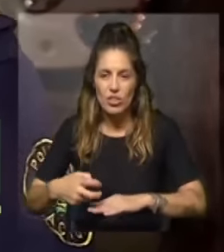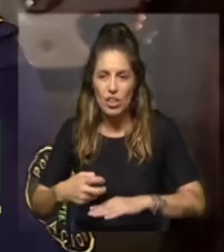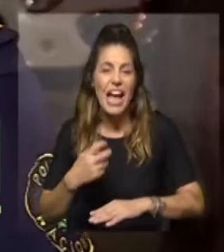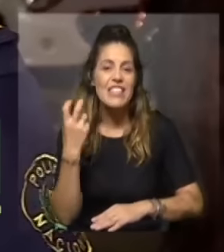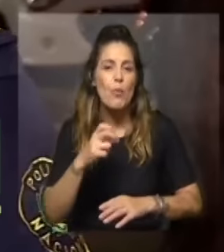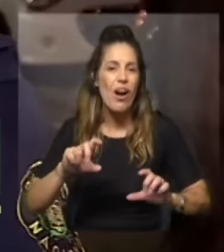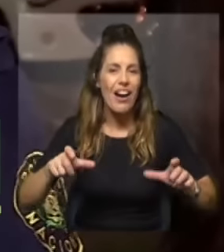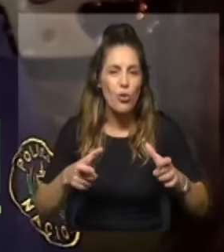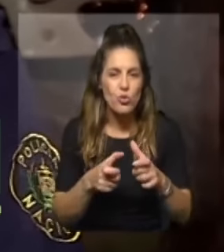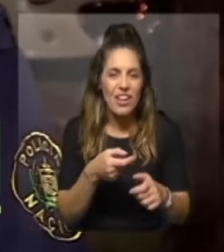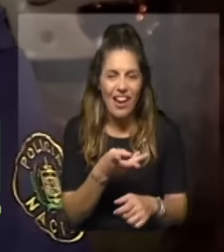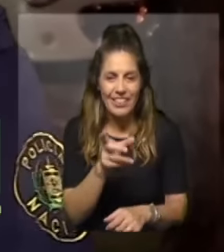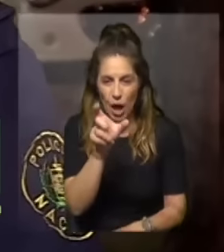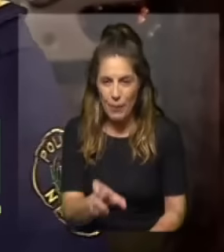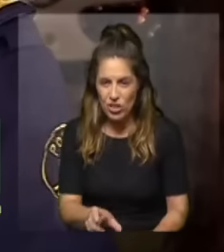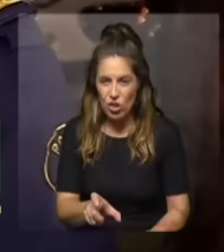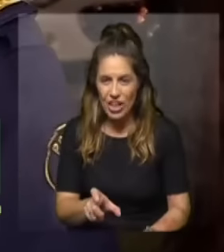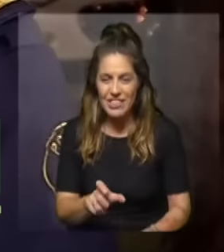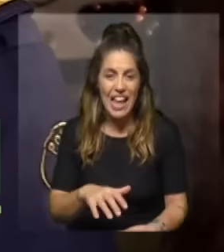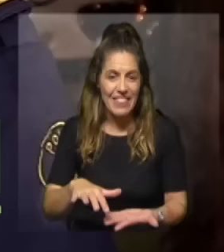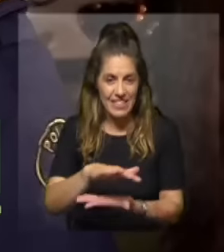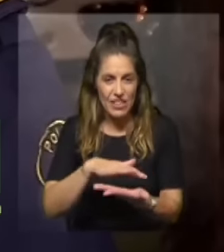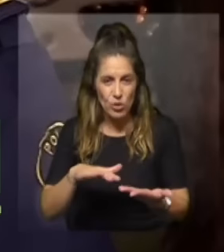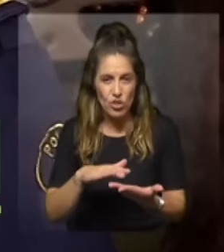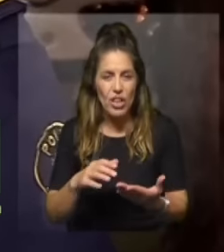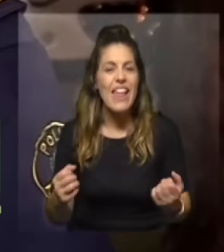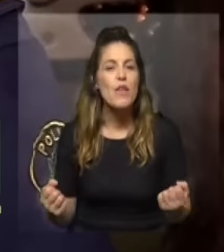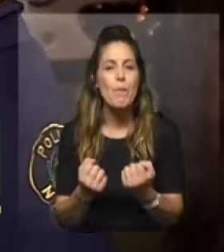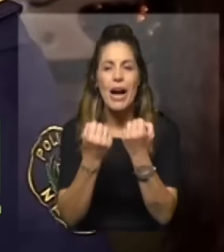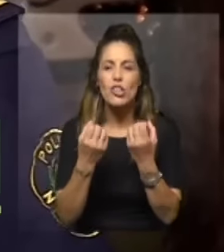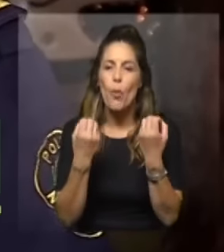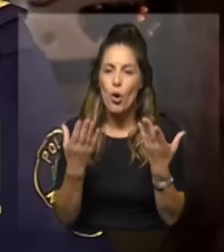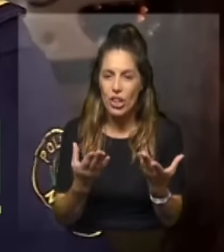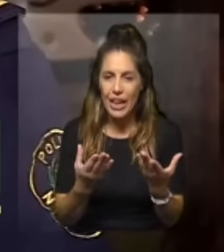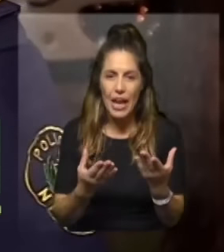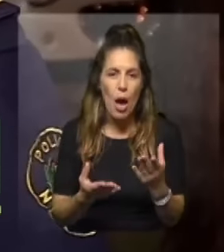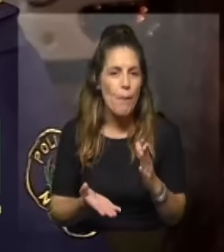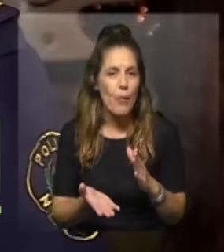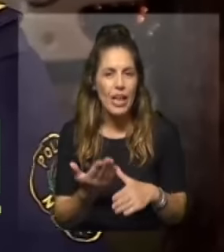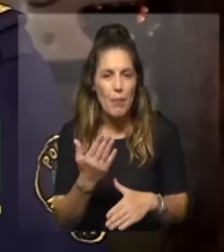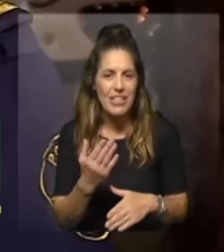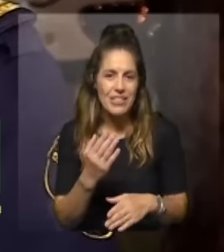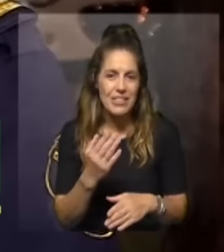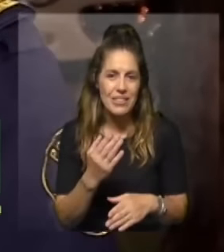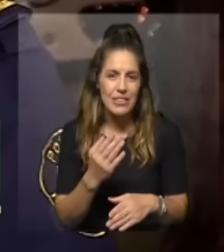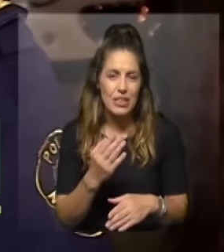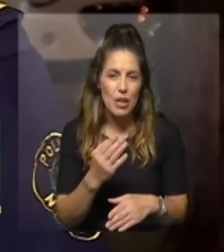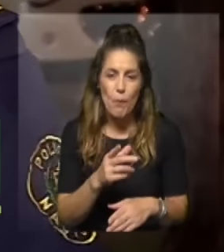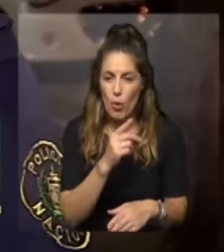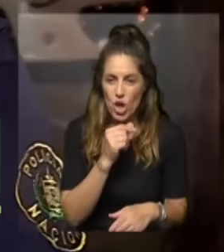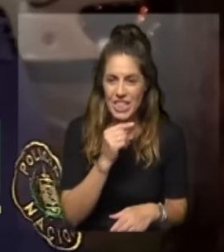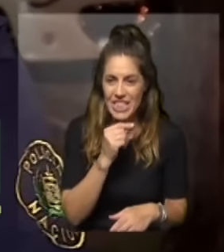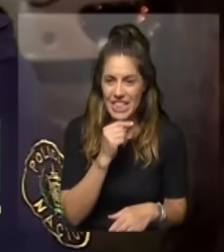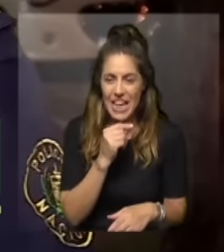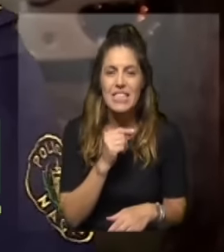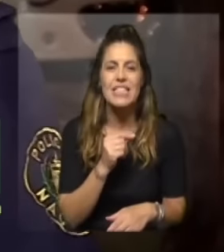cantidad de personas que se encuentran en esa situación eh es de alto impacto porque se refuerza la capacidad operativa con policía de la